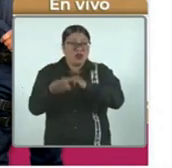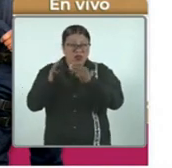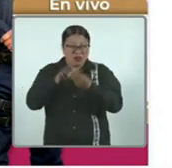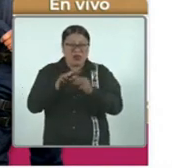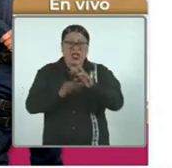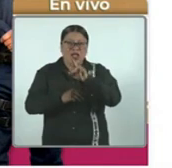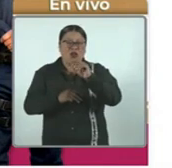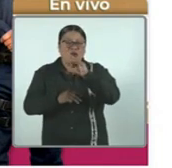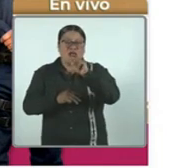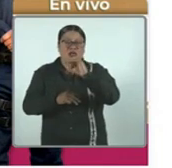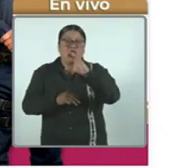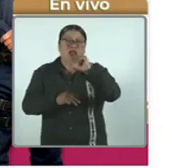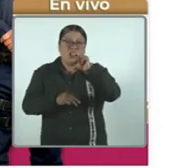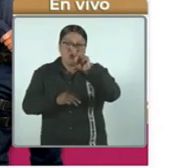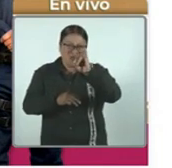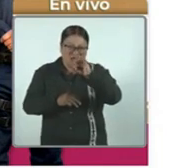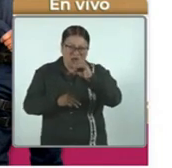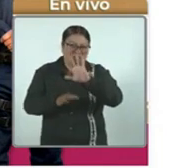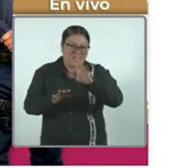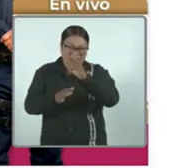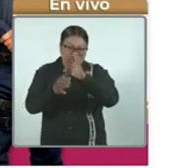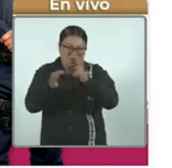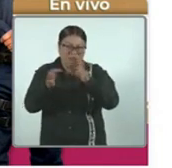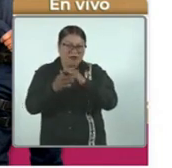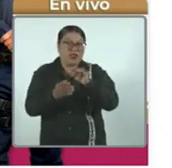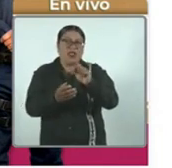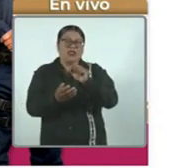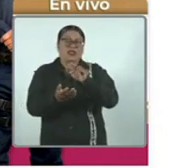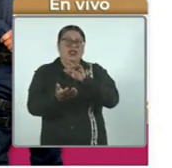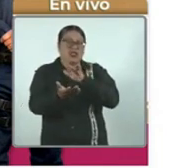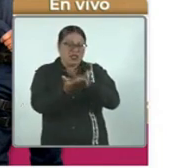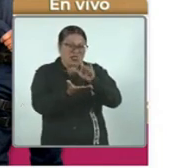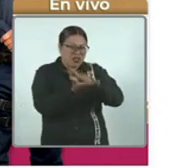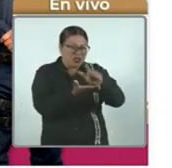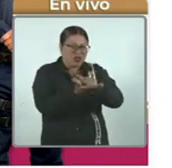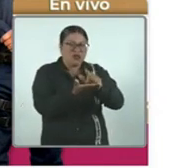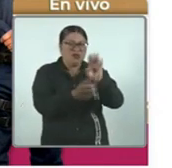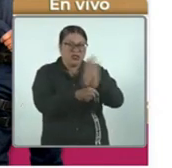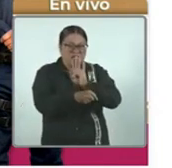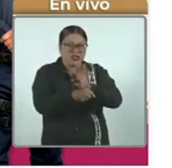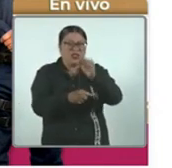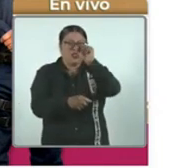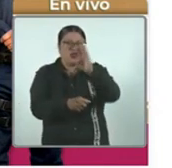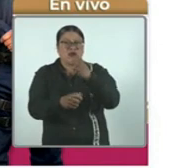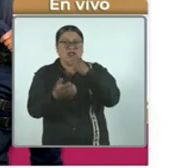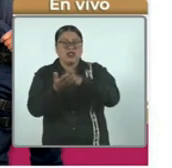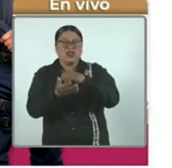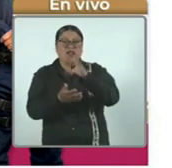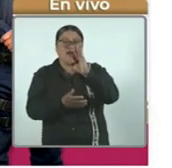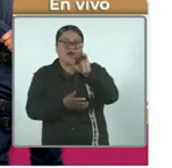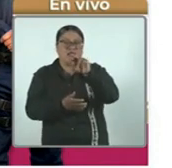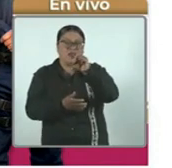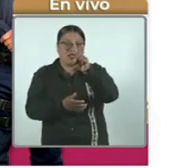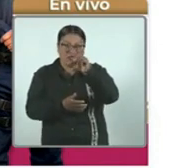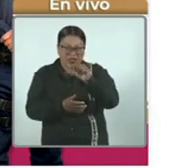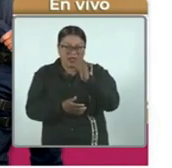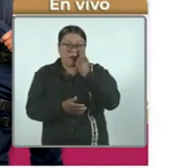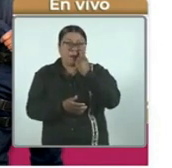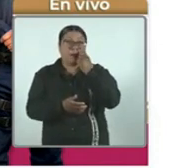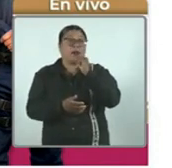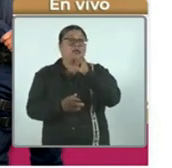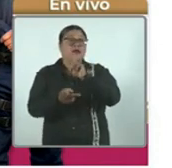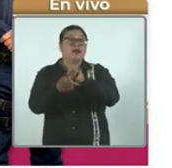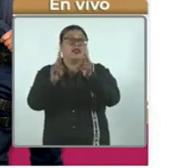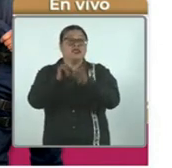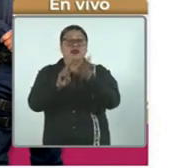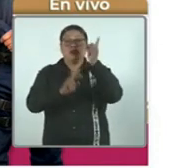Roberto Claudio explicó lo que hace Tequio Bienestar con la subsecretaria Fernanda, lo que él hace con los vecinos